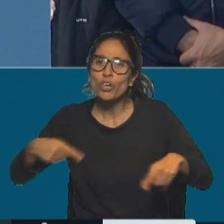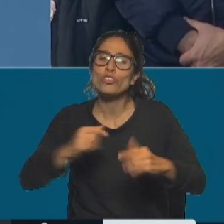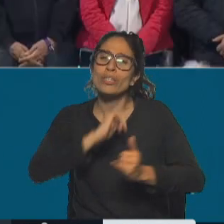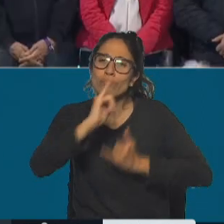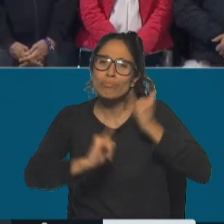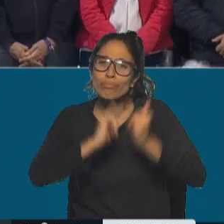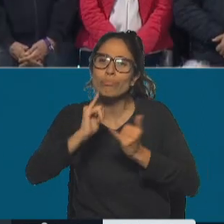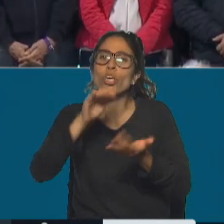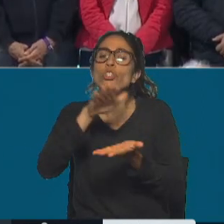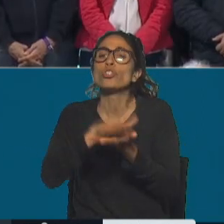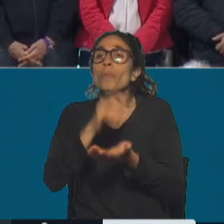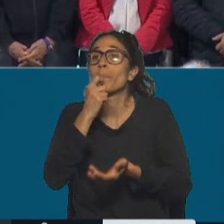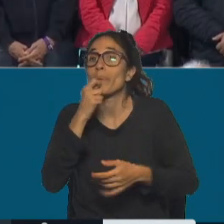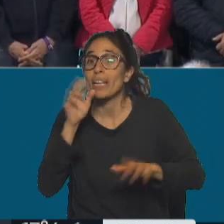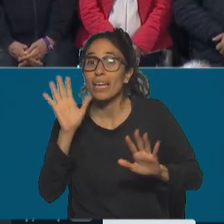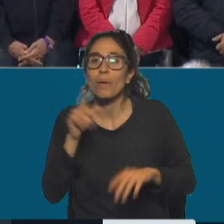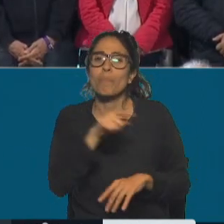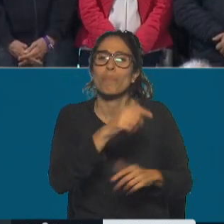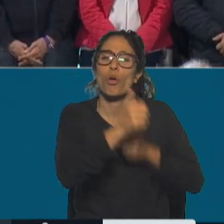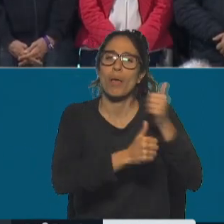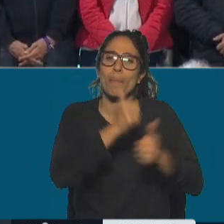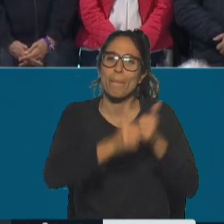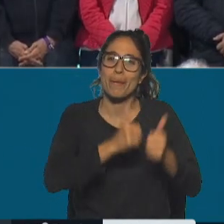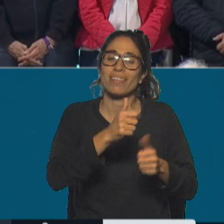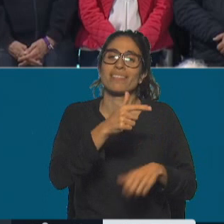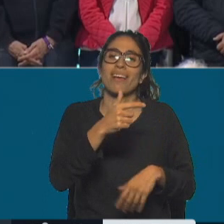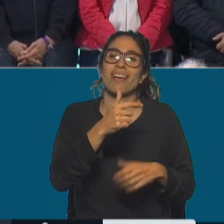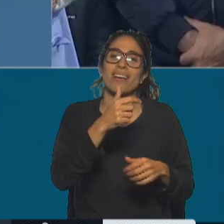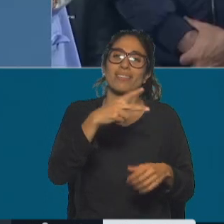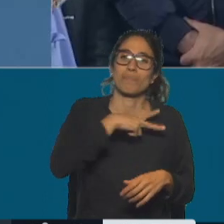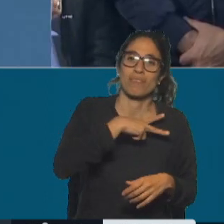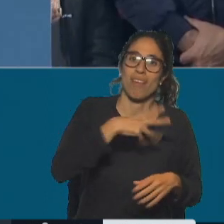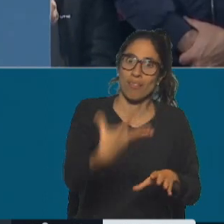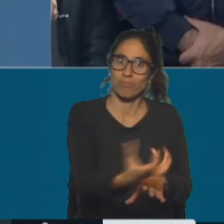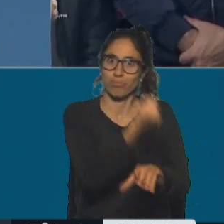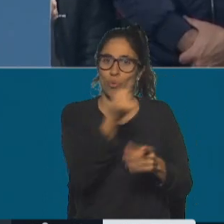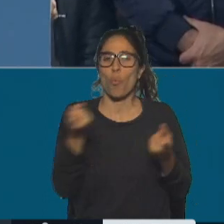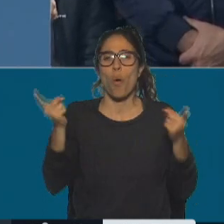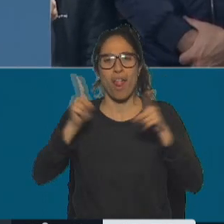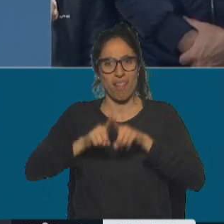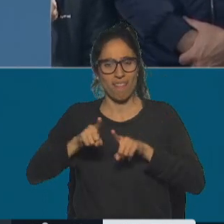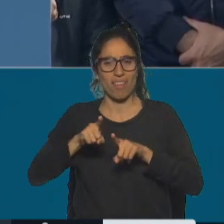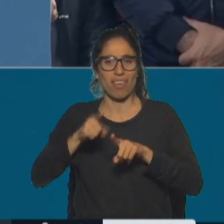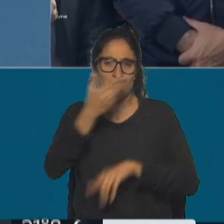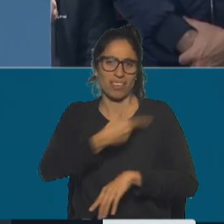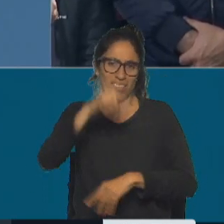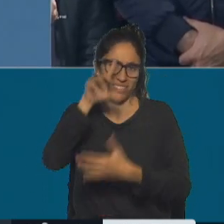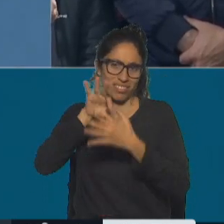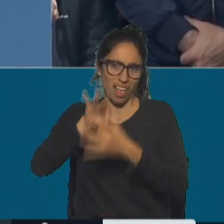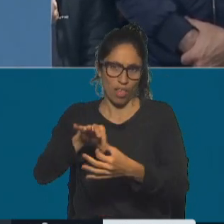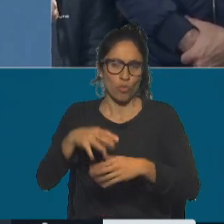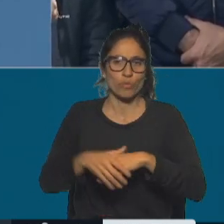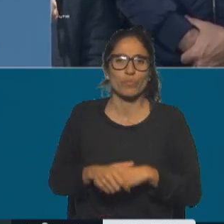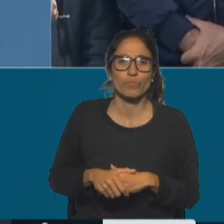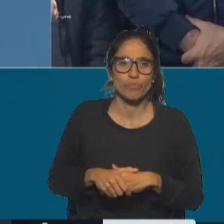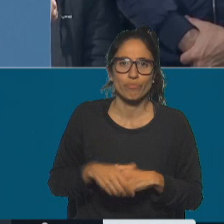de la recuperación de las empresas del Estado, de YPF, de aerolíneas, de ANSES, bueno, esta enumeración que se puede hacer de